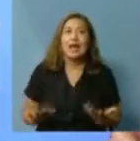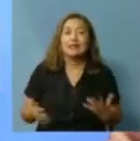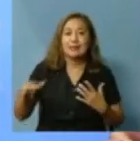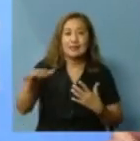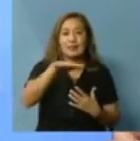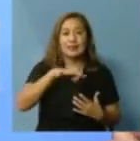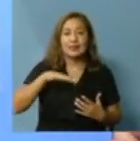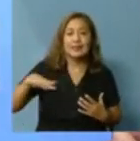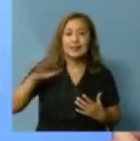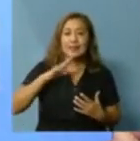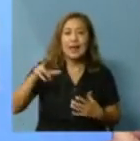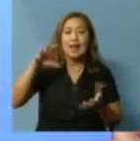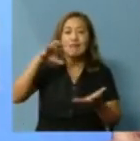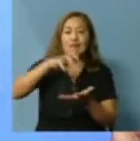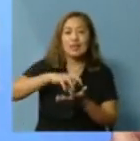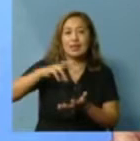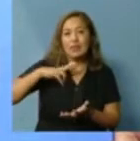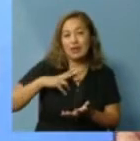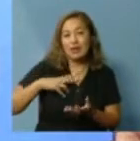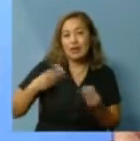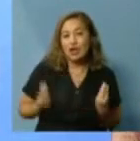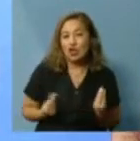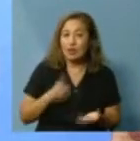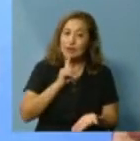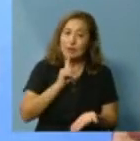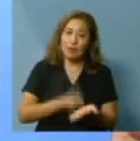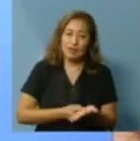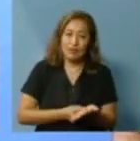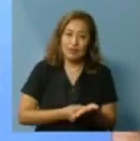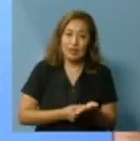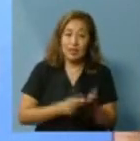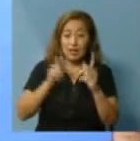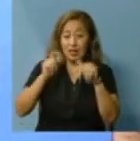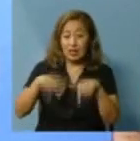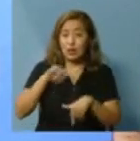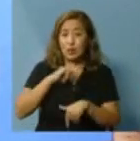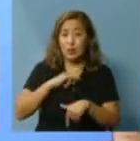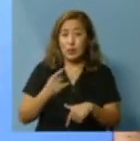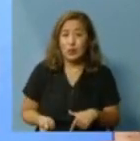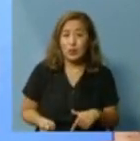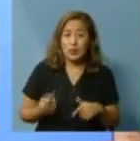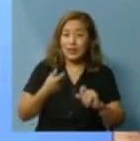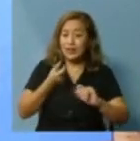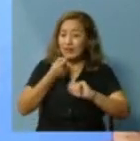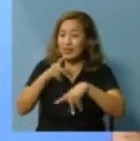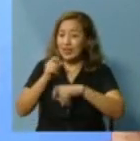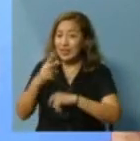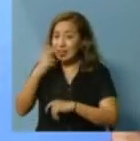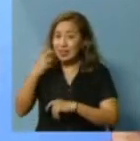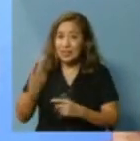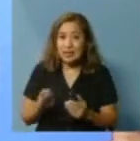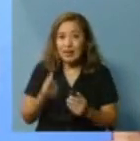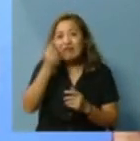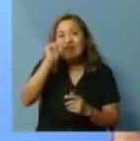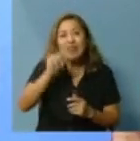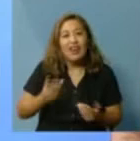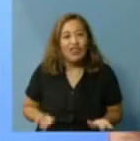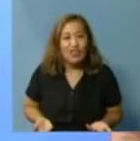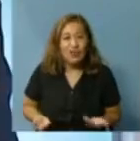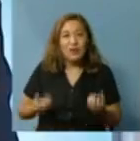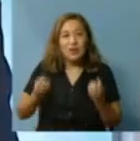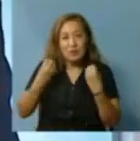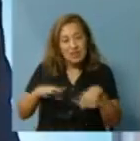sector privado el tema de las tarifas y acá en jujuy el costo de la energía va a ser muy bajo cuando